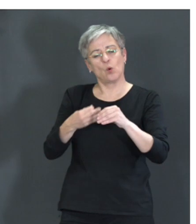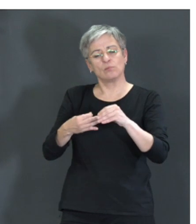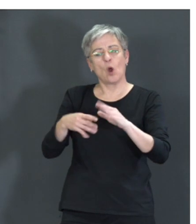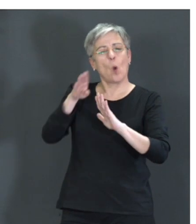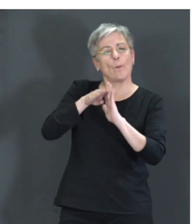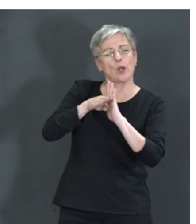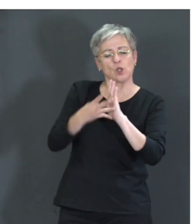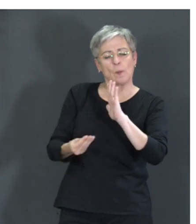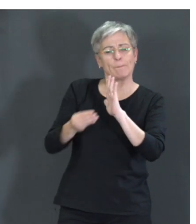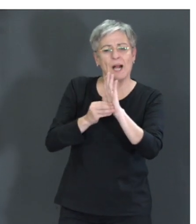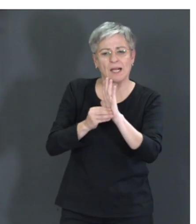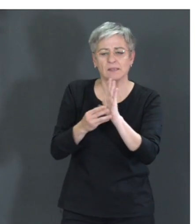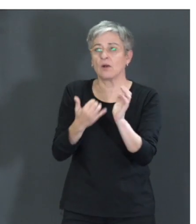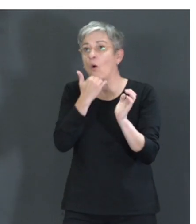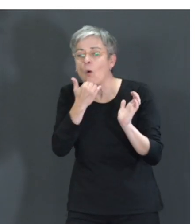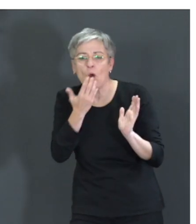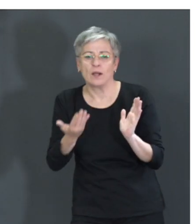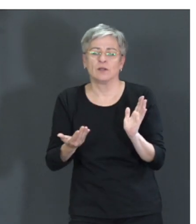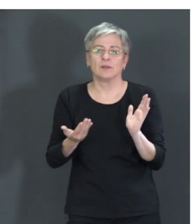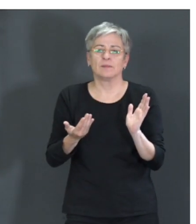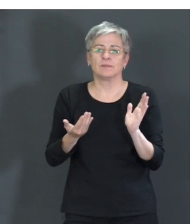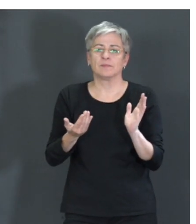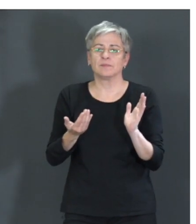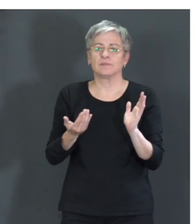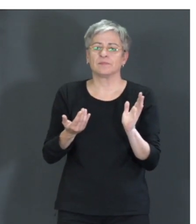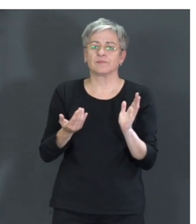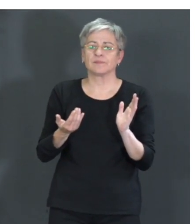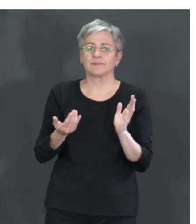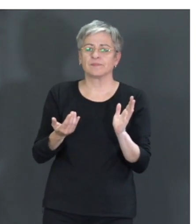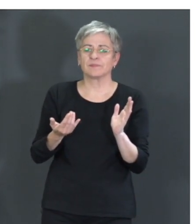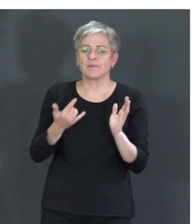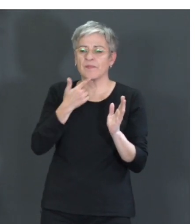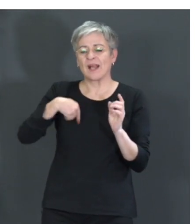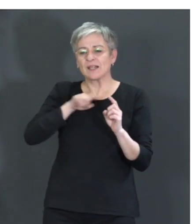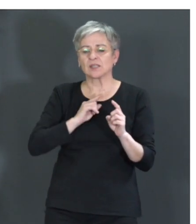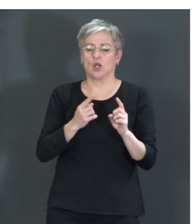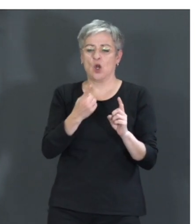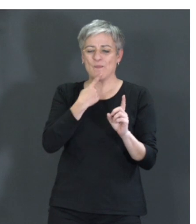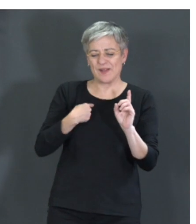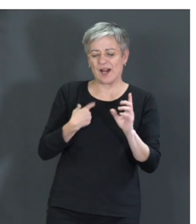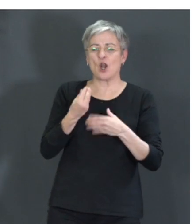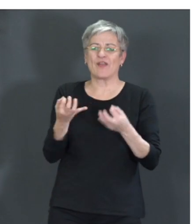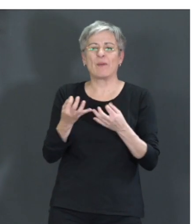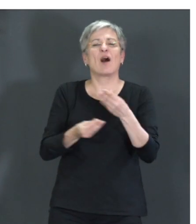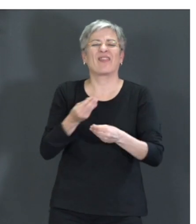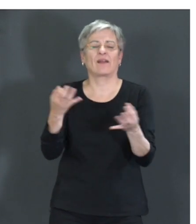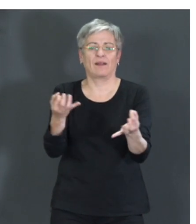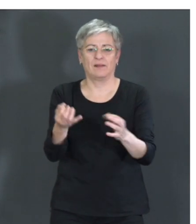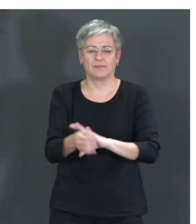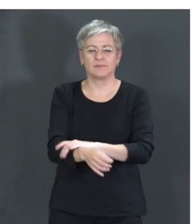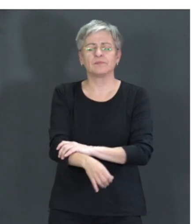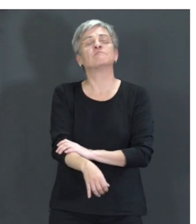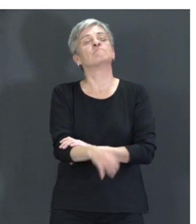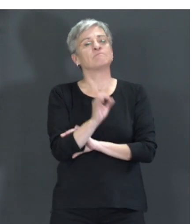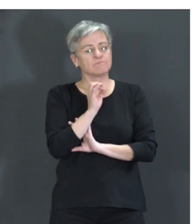no, etcétera, ¿no? Y eso es lo que nos dirá lo que tenemos que hacer. Luego, otro tema